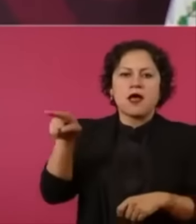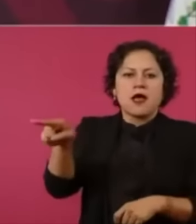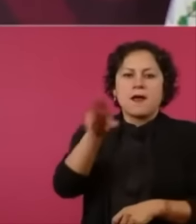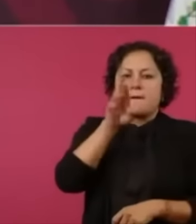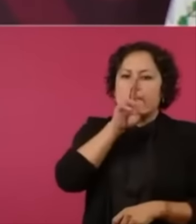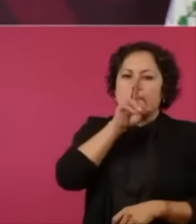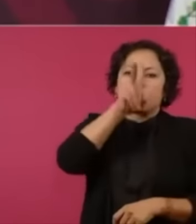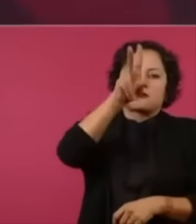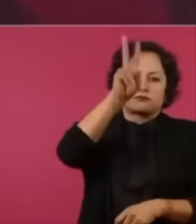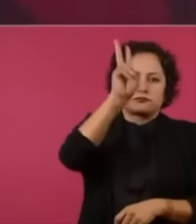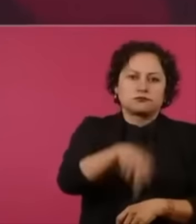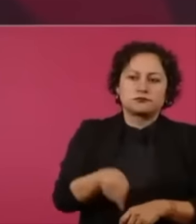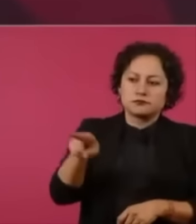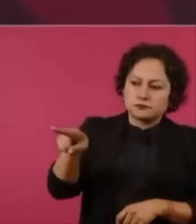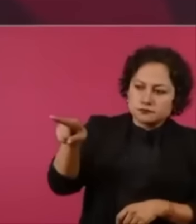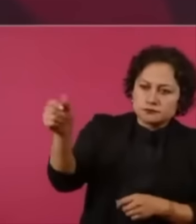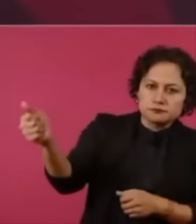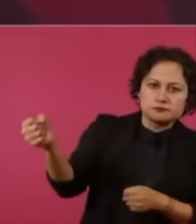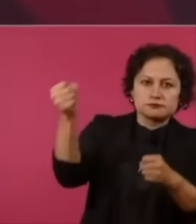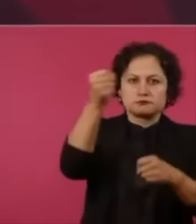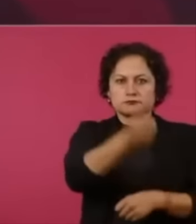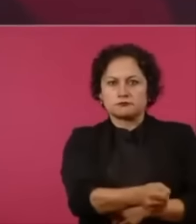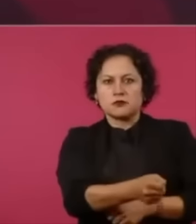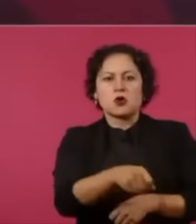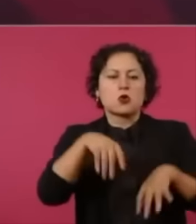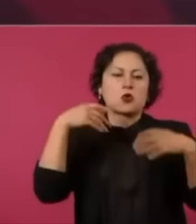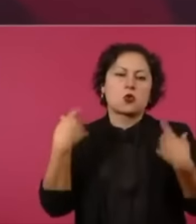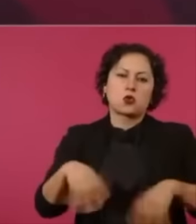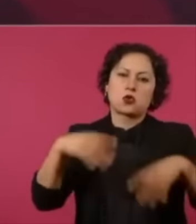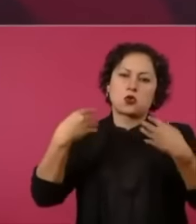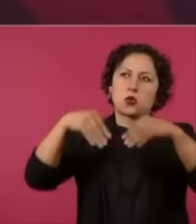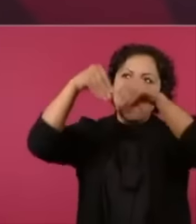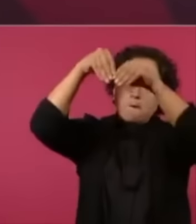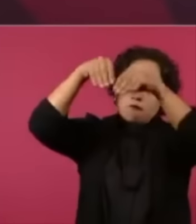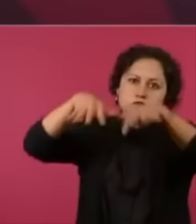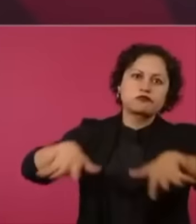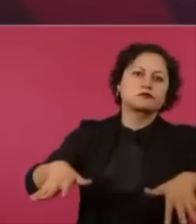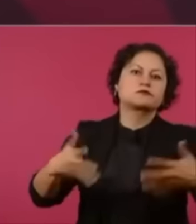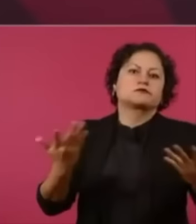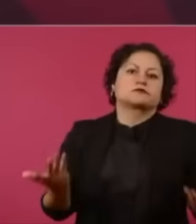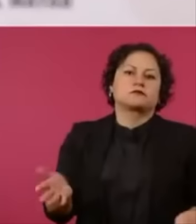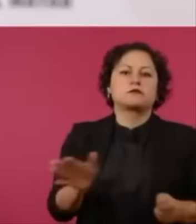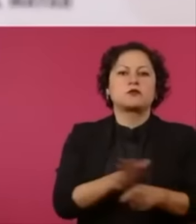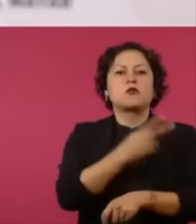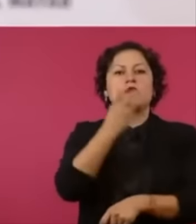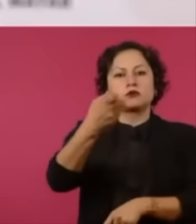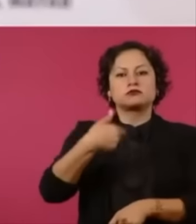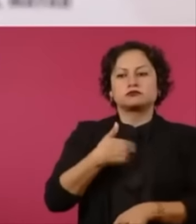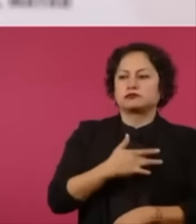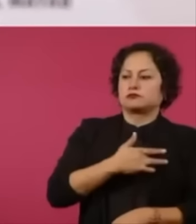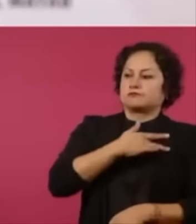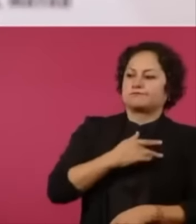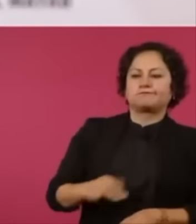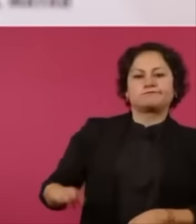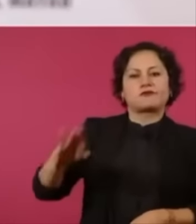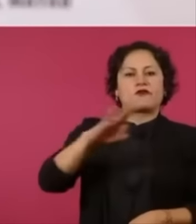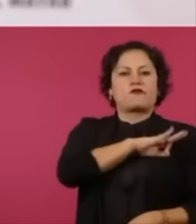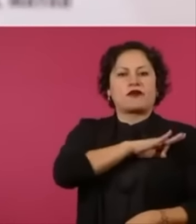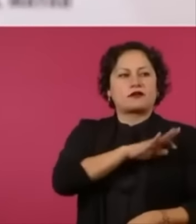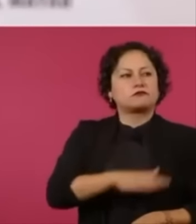Es una bendición. Por eso le tengo tanta fe al